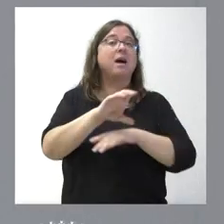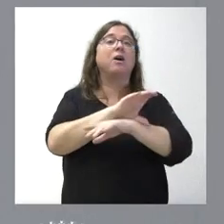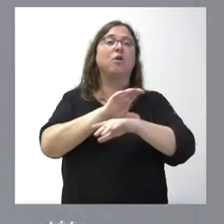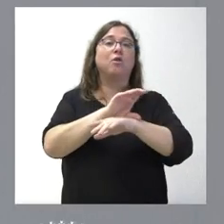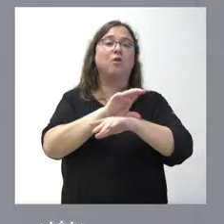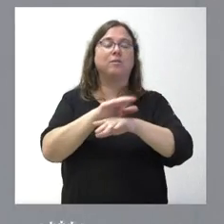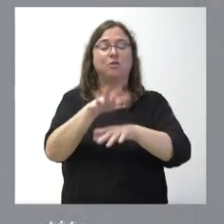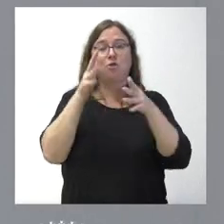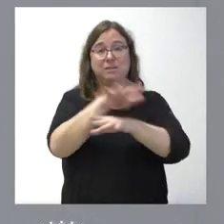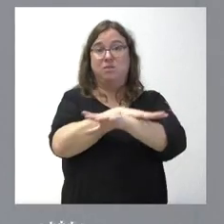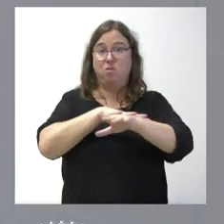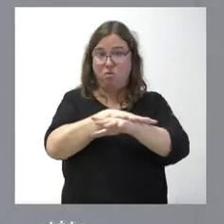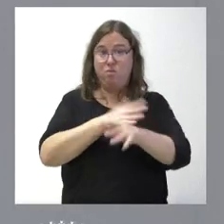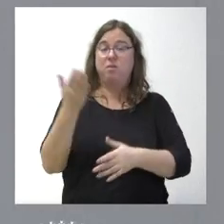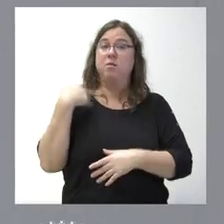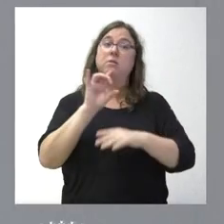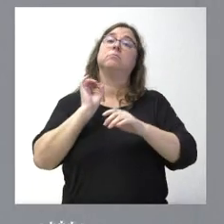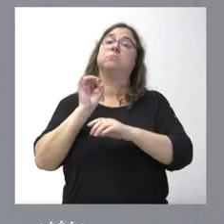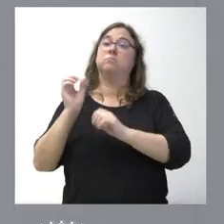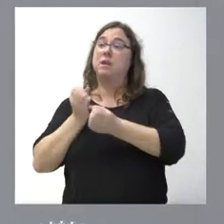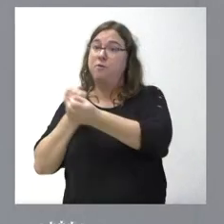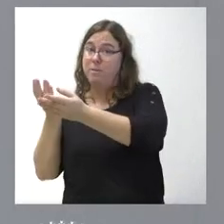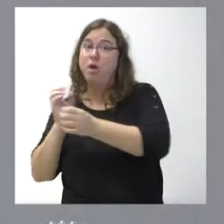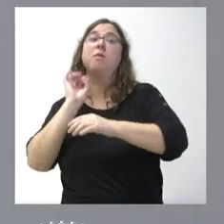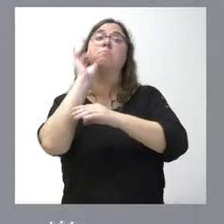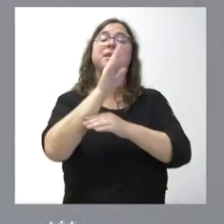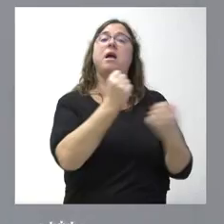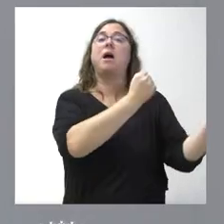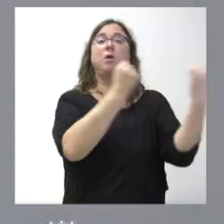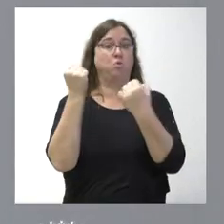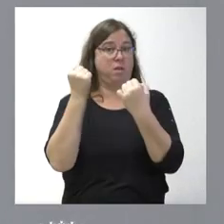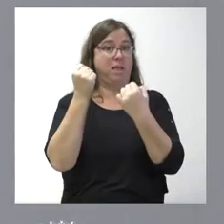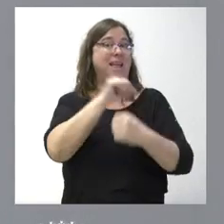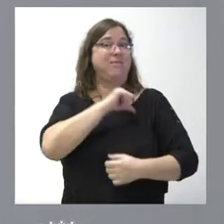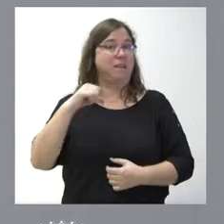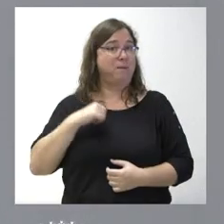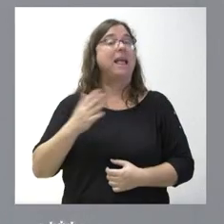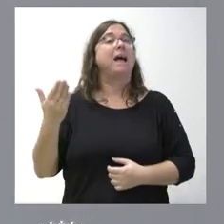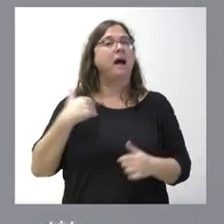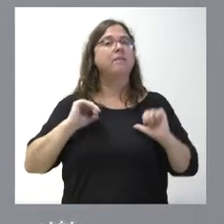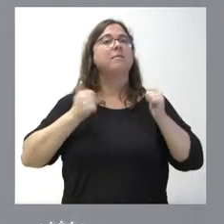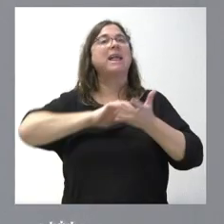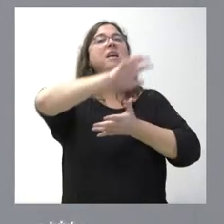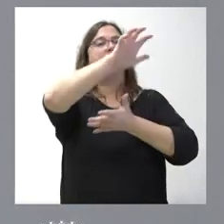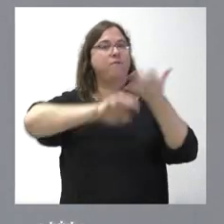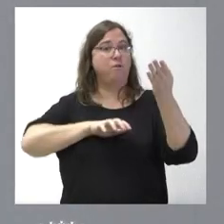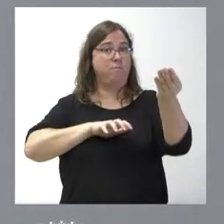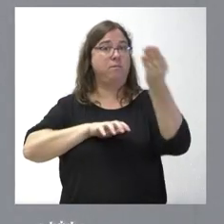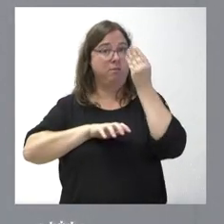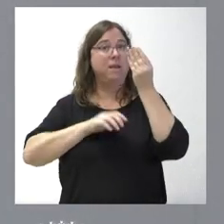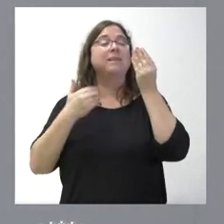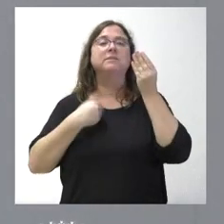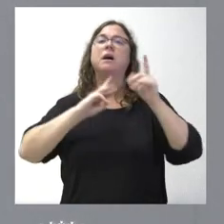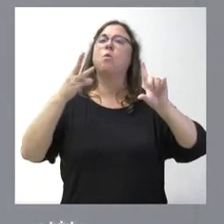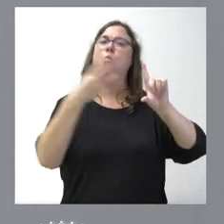que fue aprobado y fue remitido a la autoridad independiente de responsabilidad fiscal Y ayer esa autoridad independiente emitió informe cuyo contenido ya obra en la página